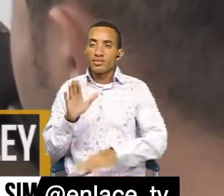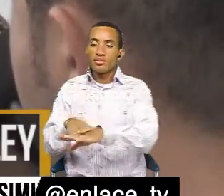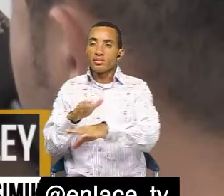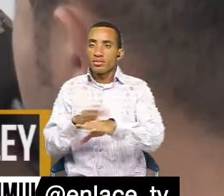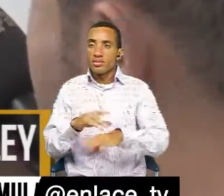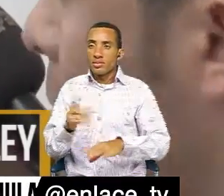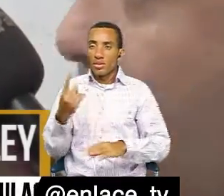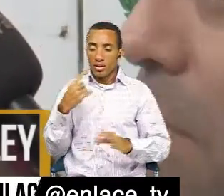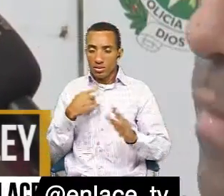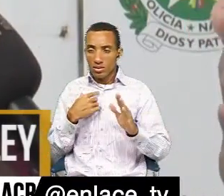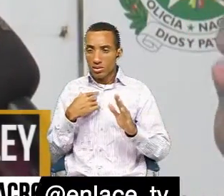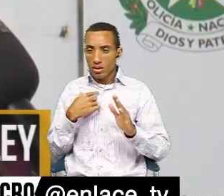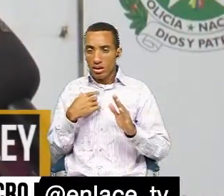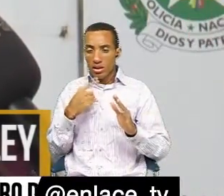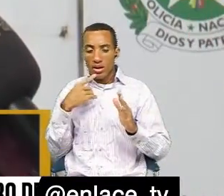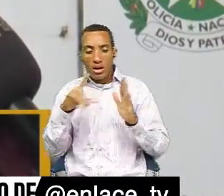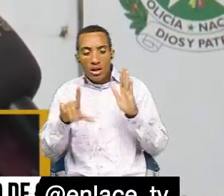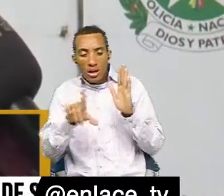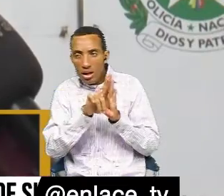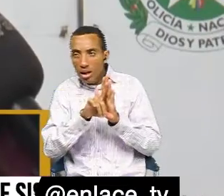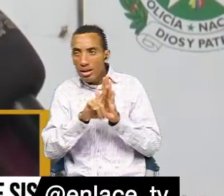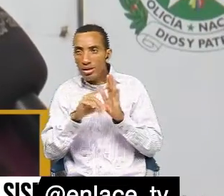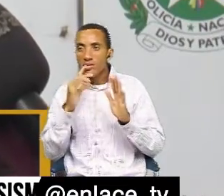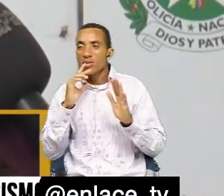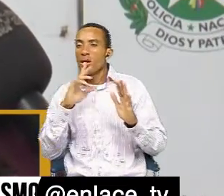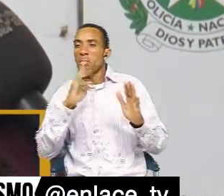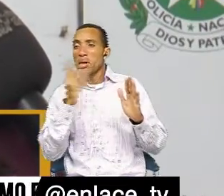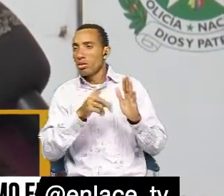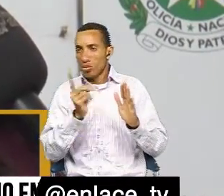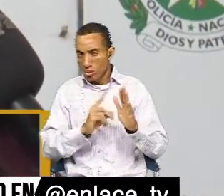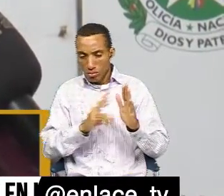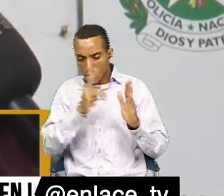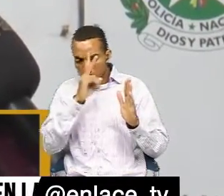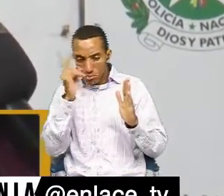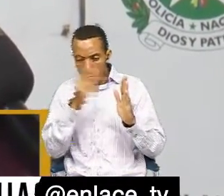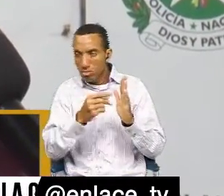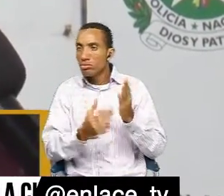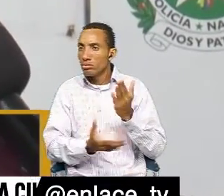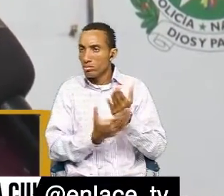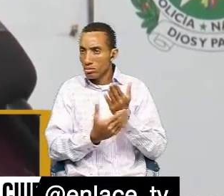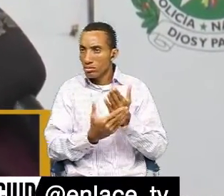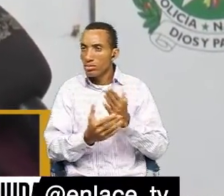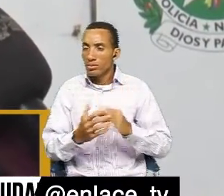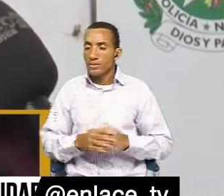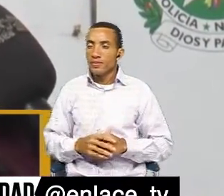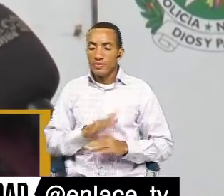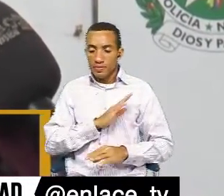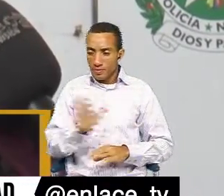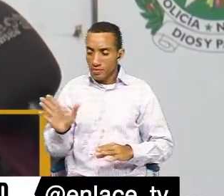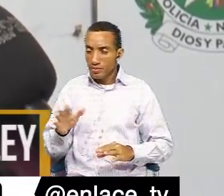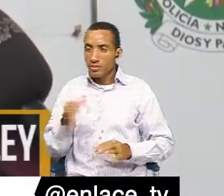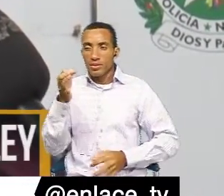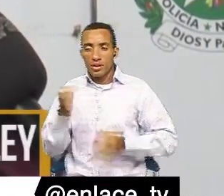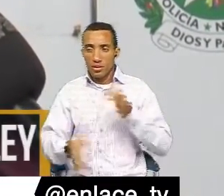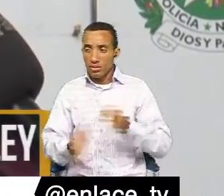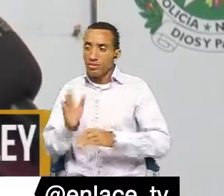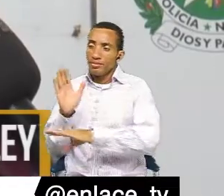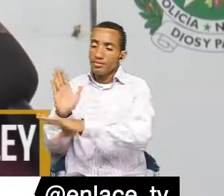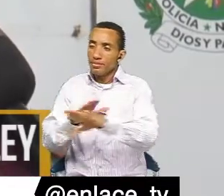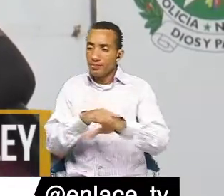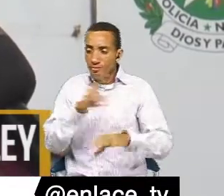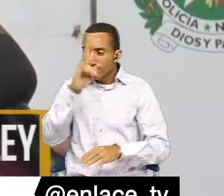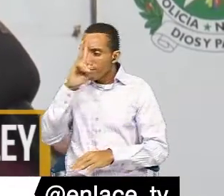ningún derecho, hemos actuado con orden judicial, hemos actuado con propósitos judiciales y con el debido respeto a todas